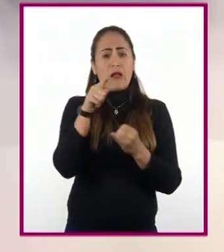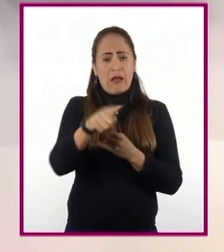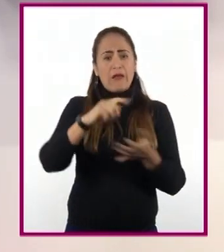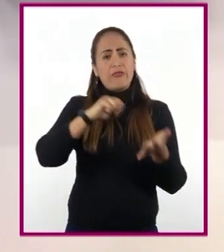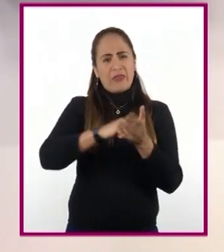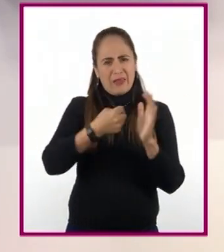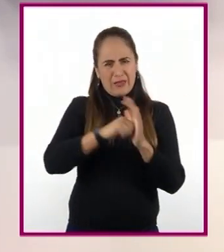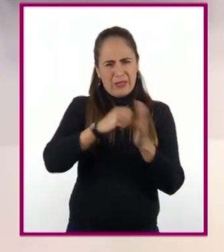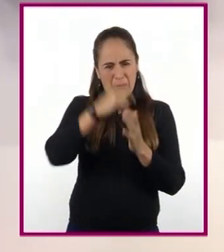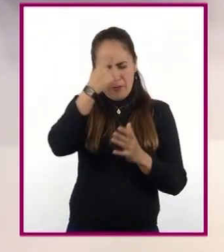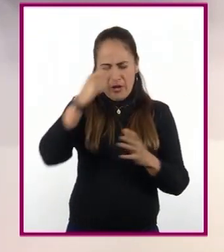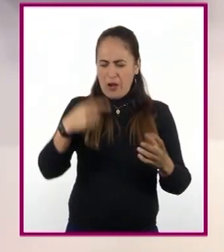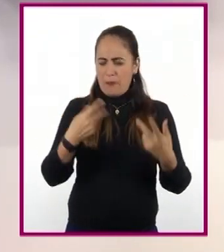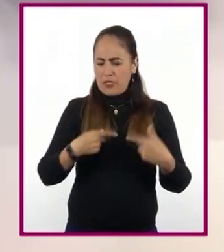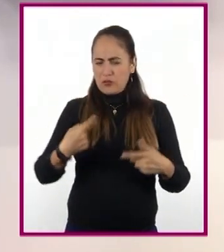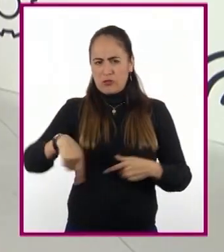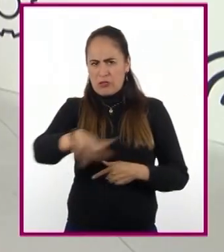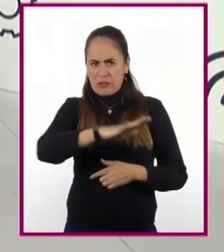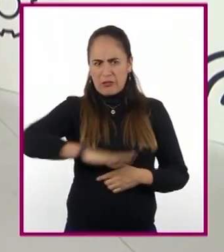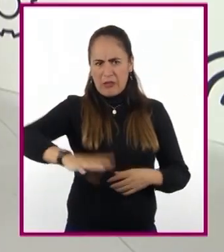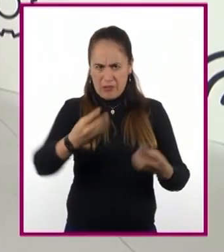las formas de vida humana y natural.